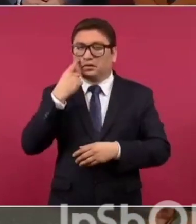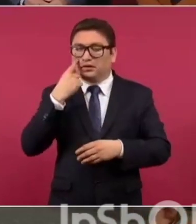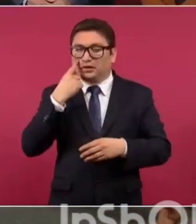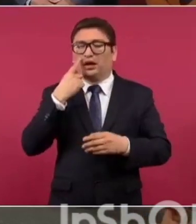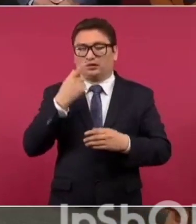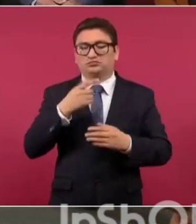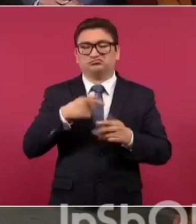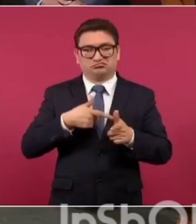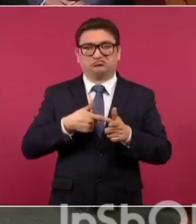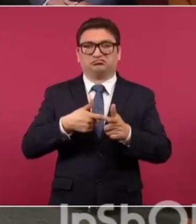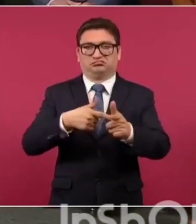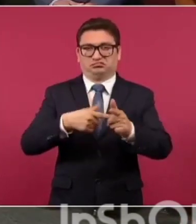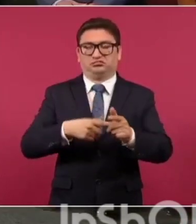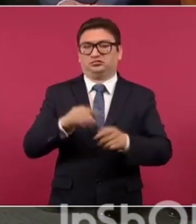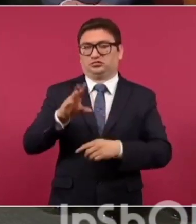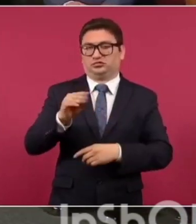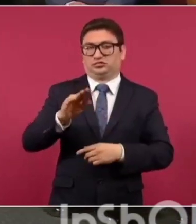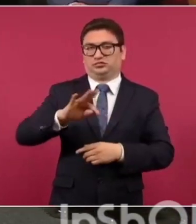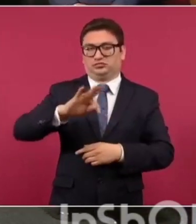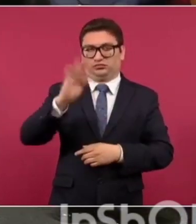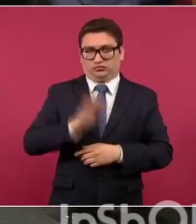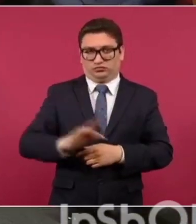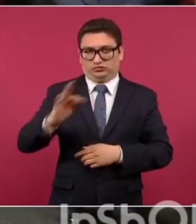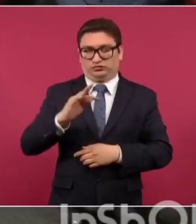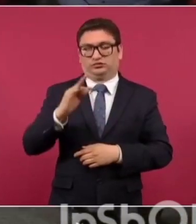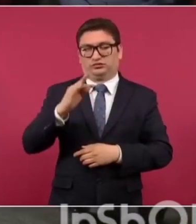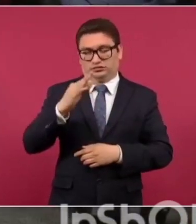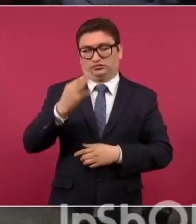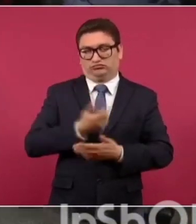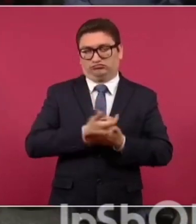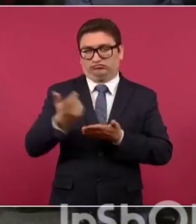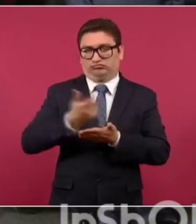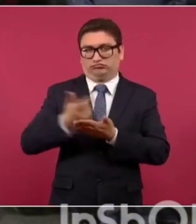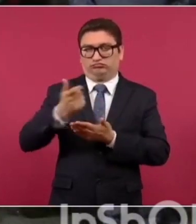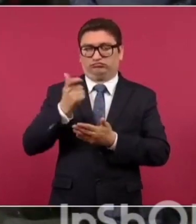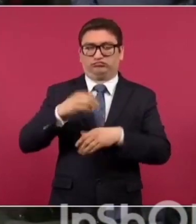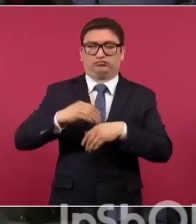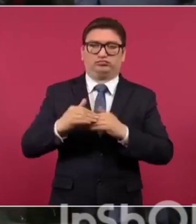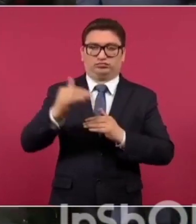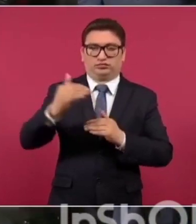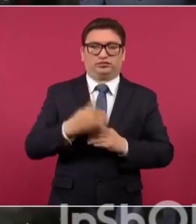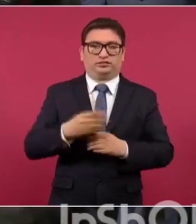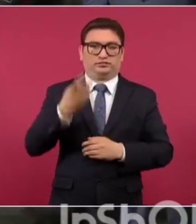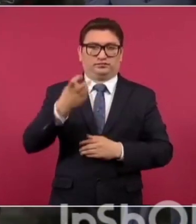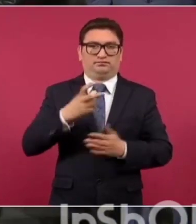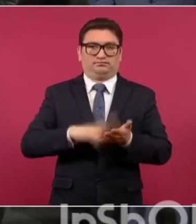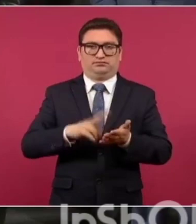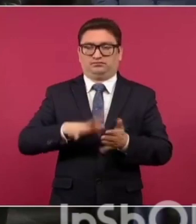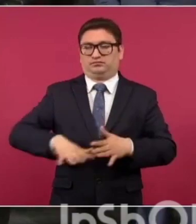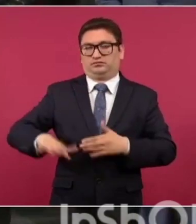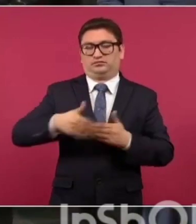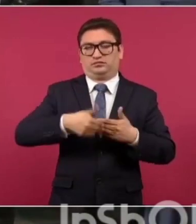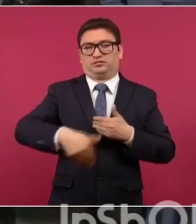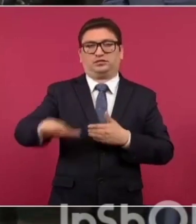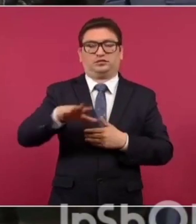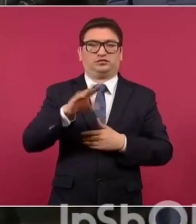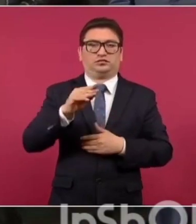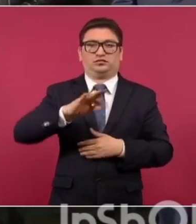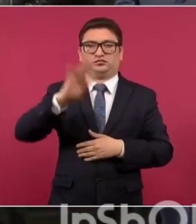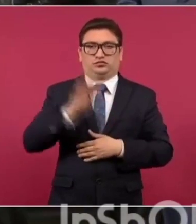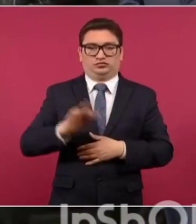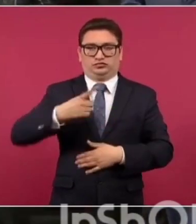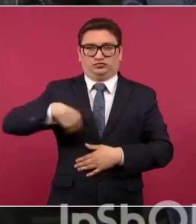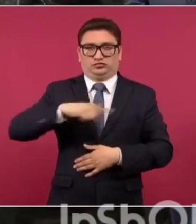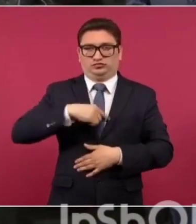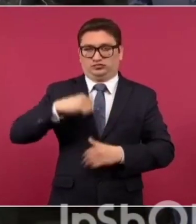se conserve el 90% del incremento en lo que va de nuestro gobierno, 90%